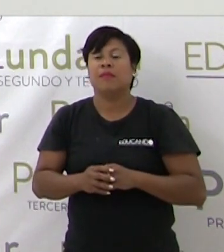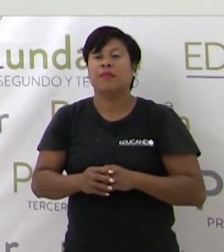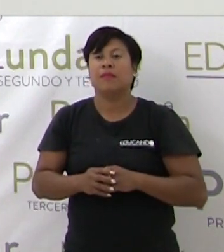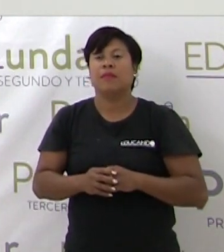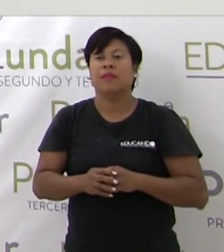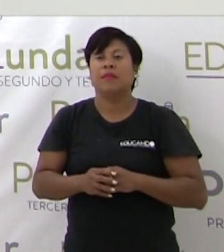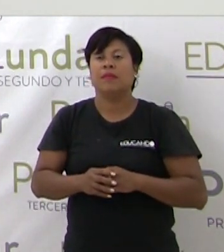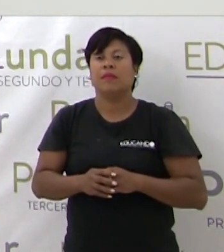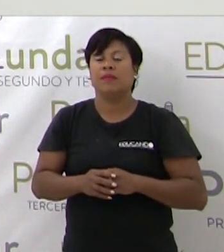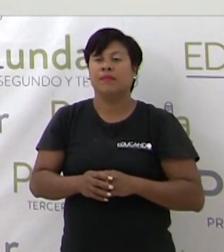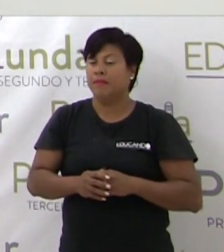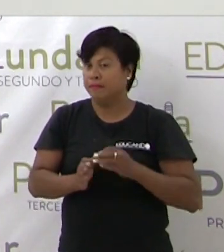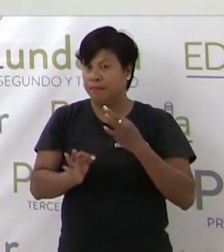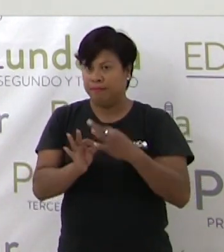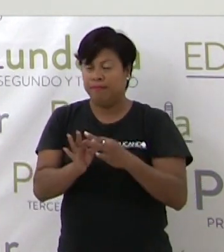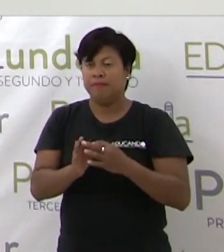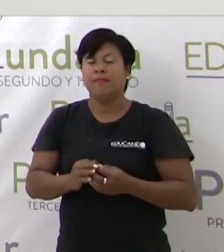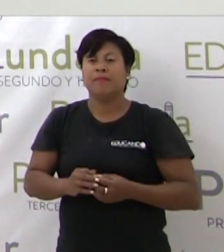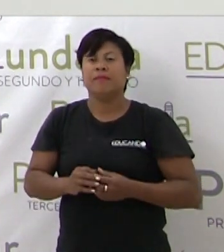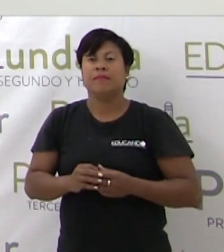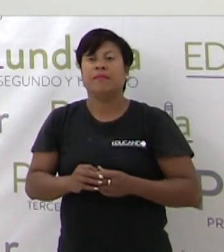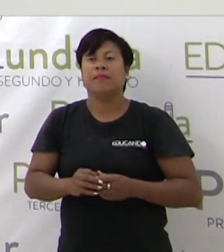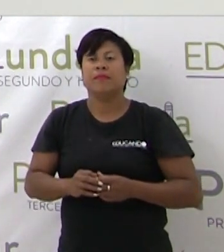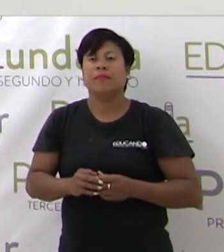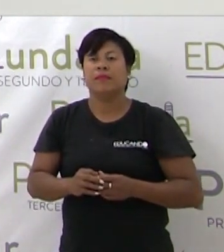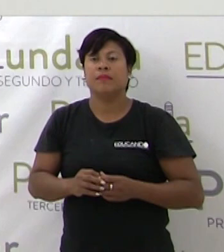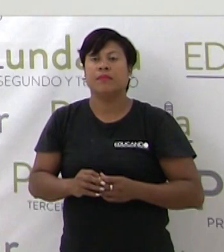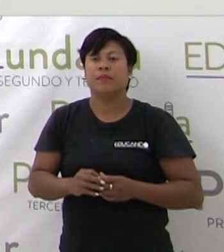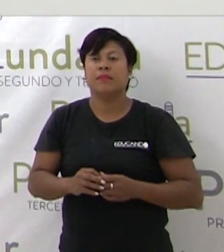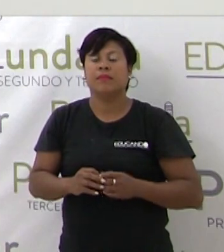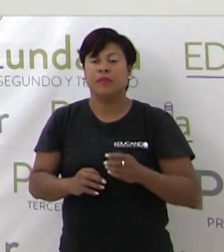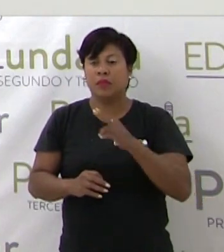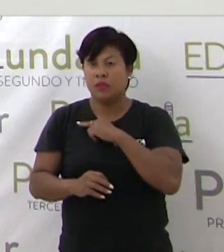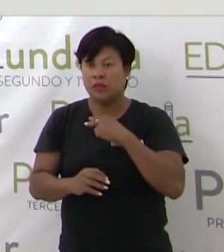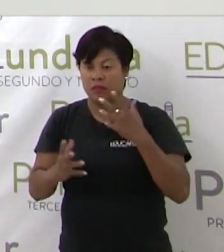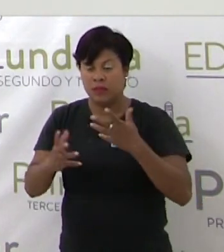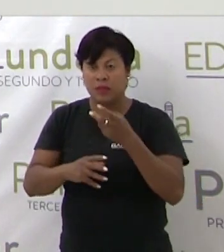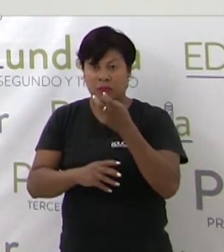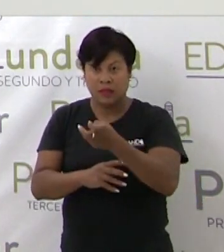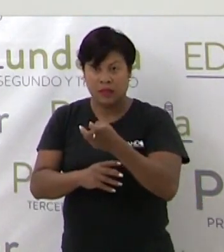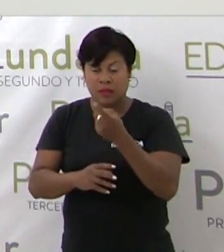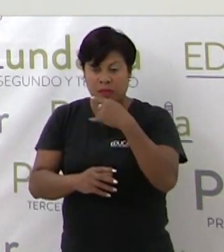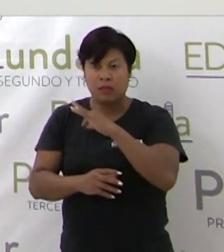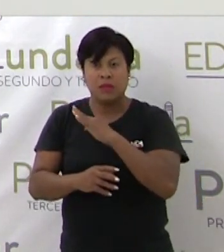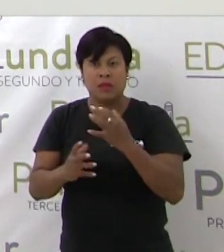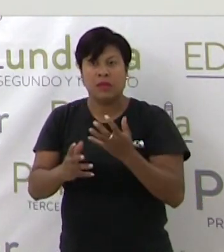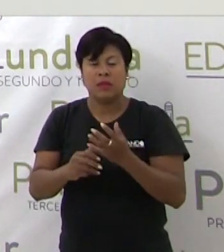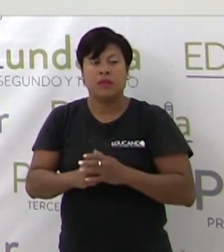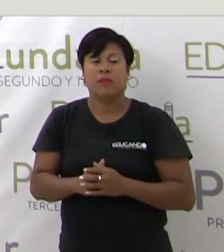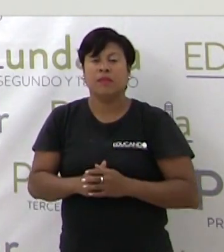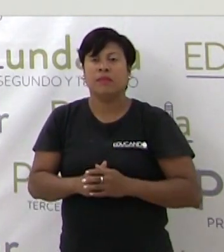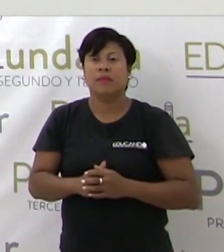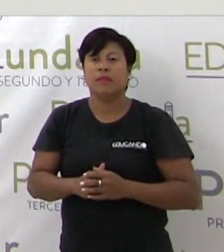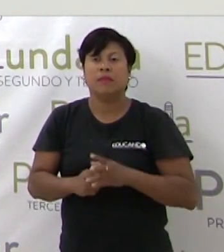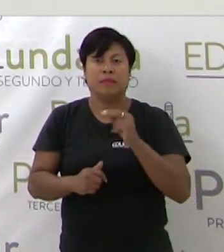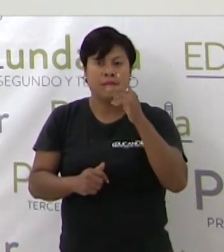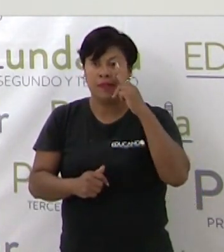esto, ahí está. Y voy a prolongar un poquito esta línea para que lo puedan ustedes apreciar, porque si no, no se va